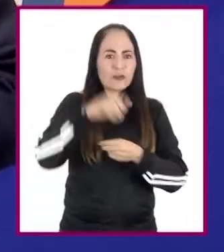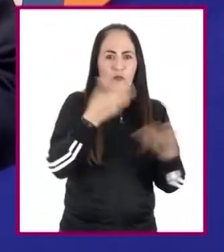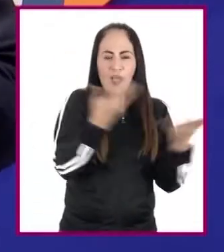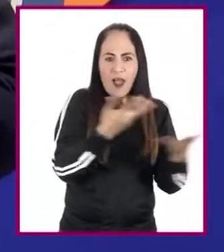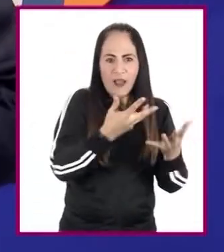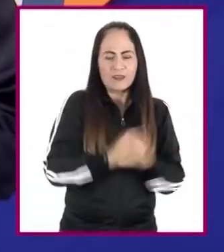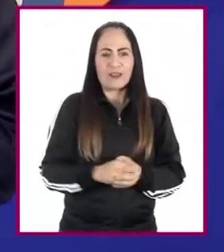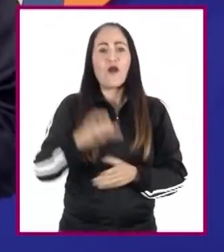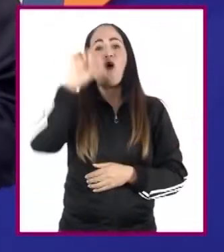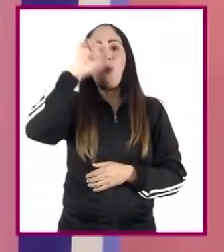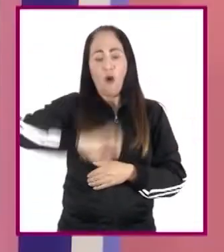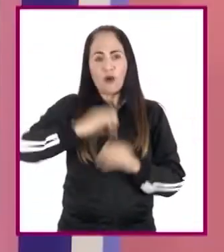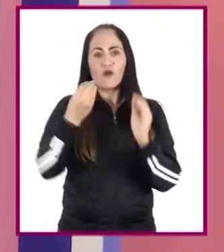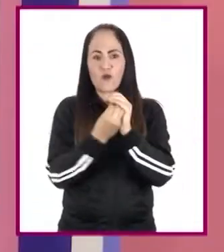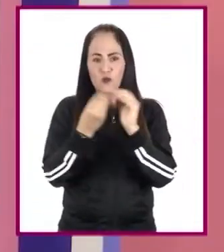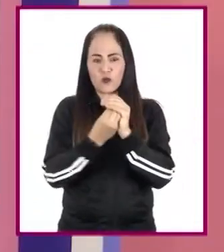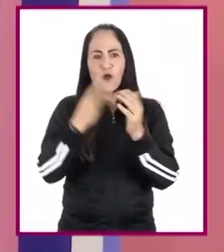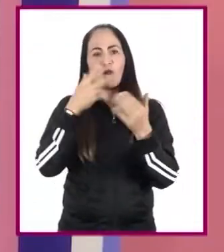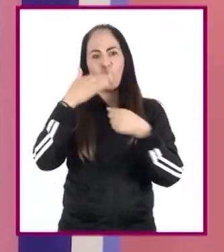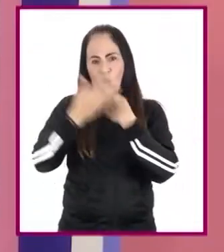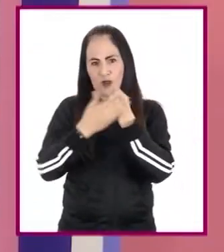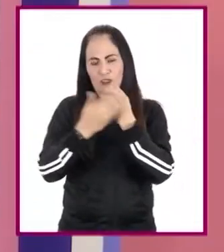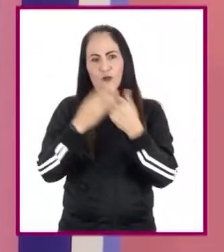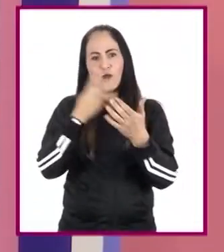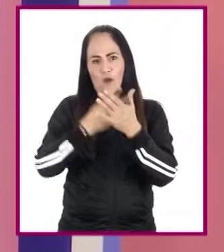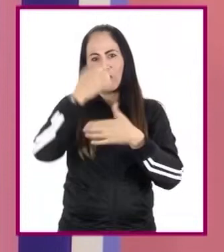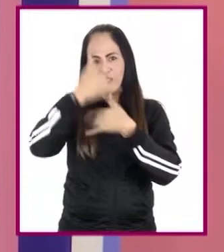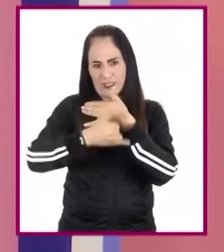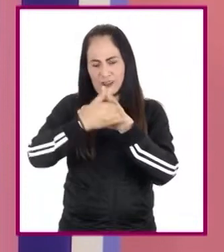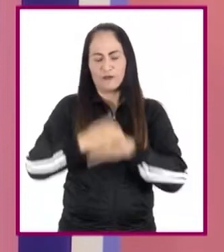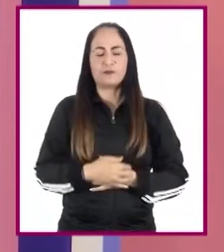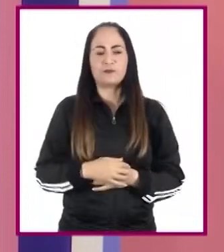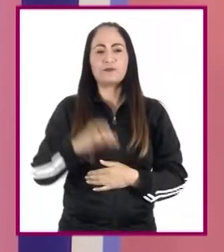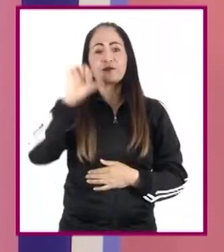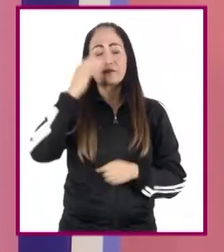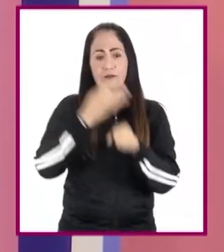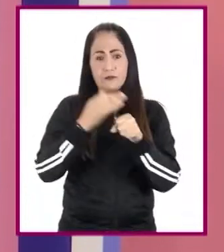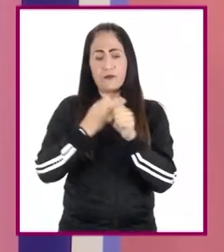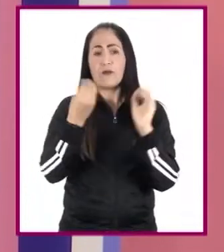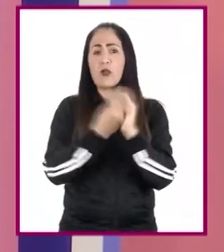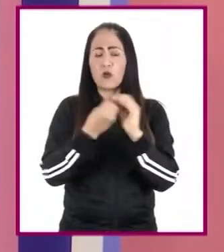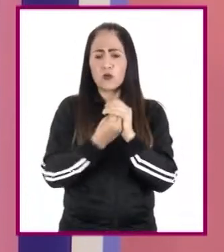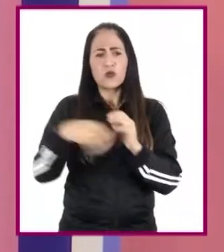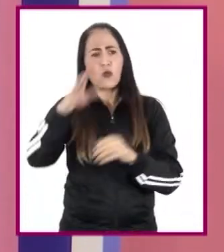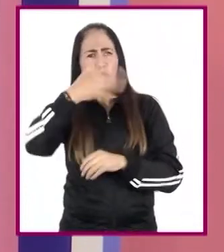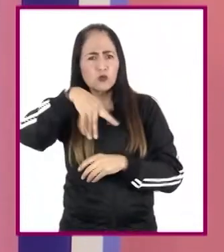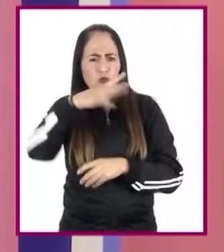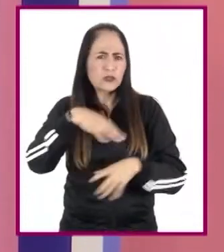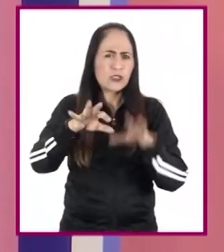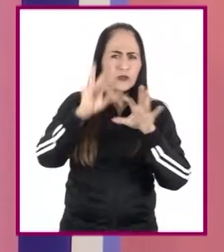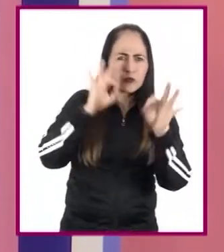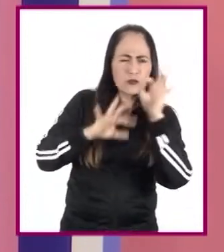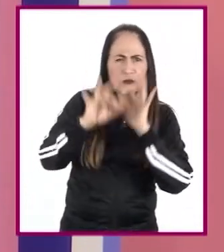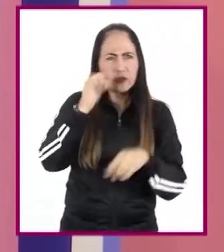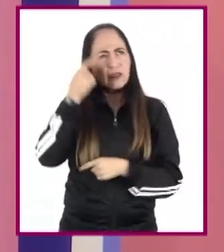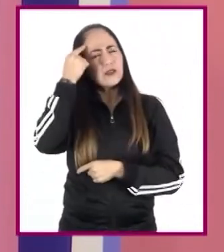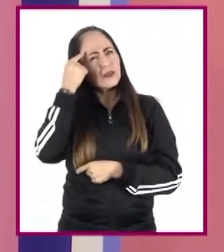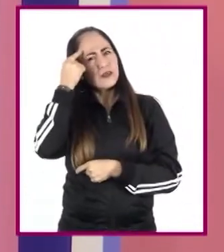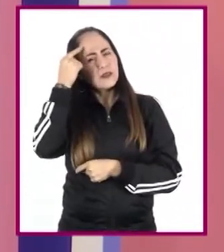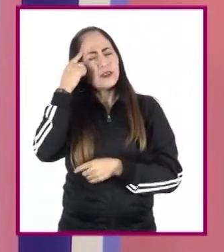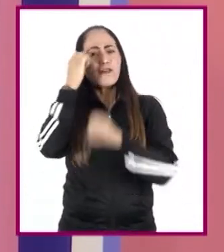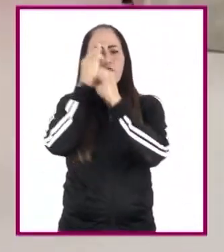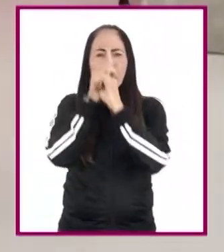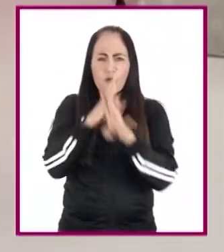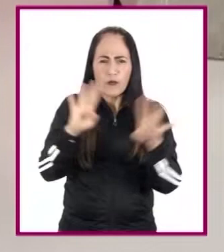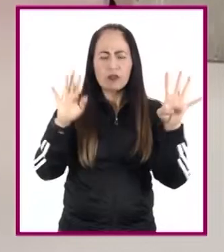vamos a desarrollar un proyecto. En esta sesión requerimos que busquen, seleccionen y sistematicen la información